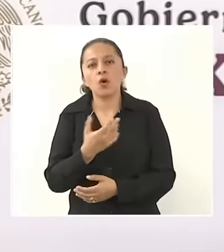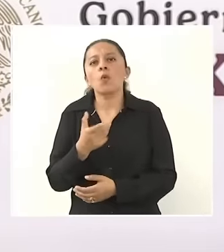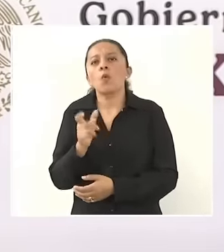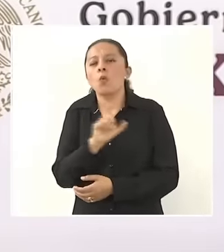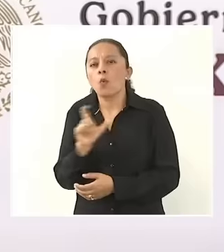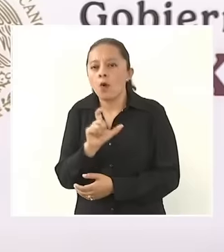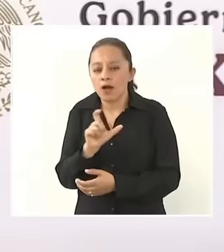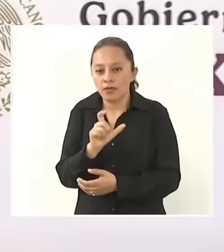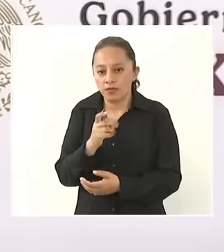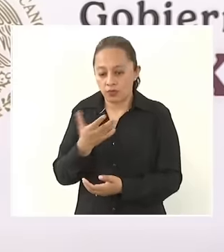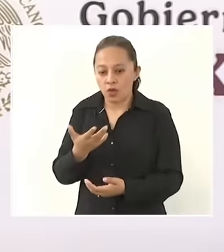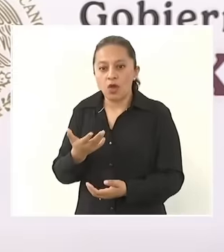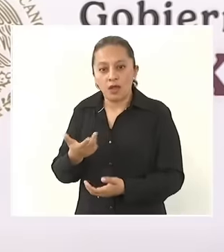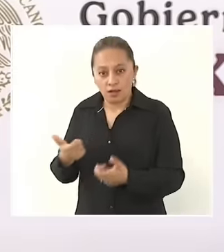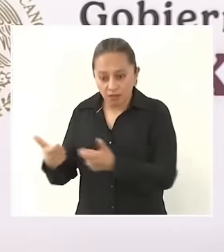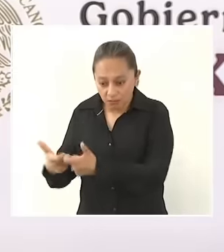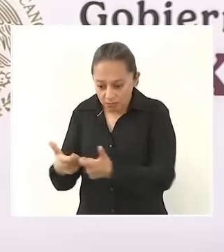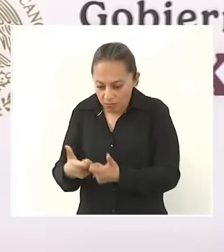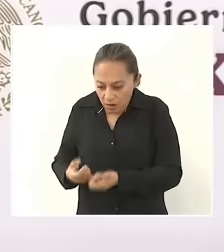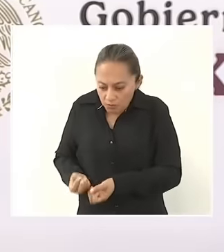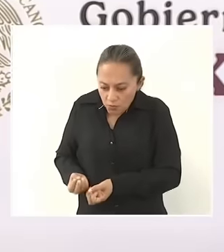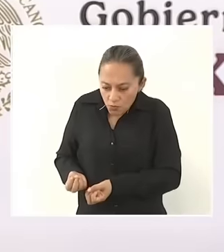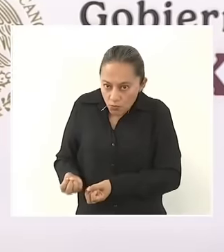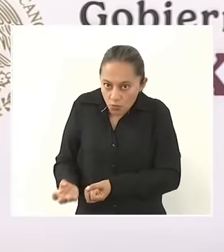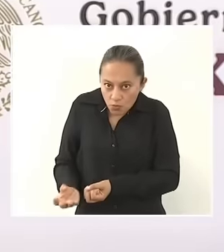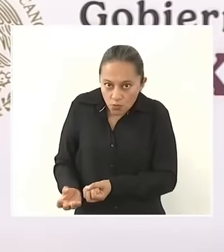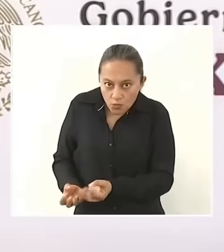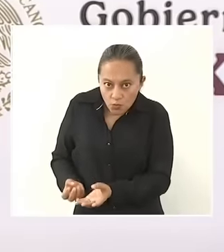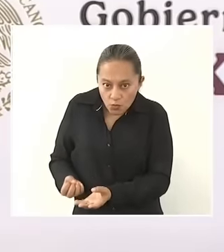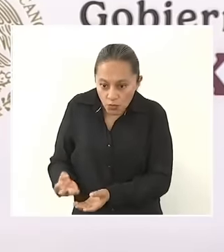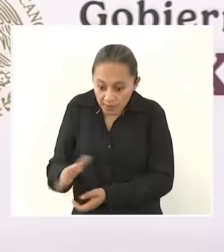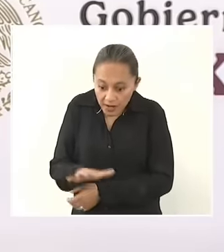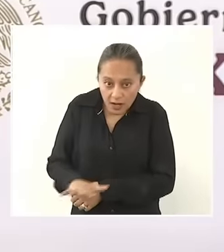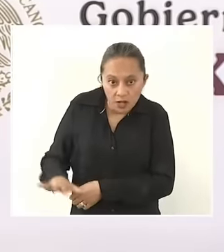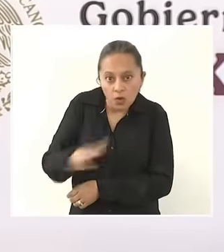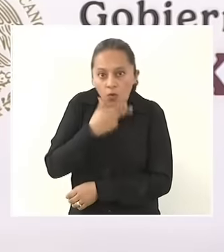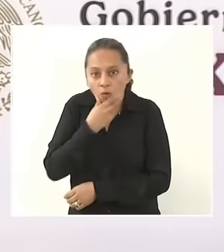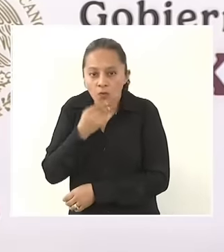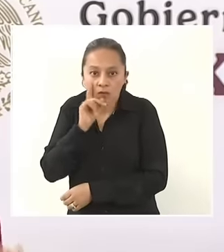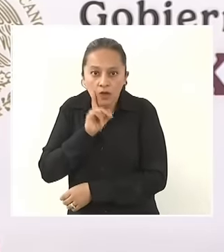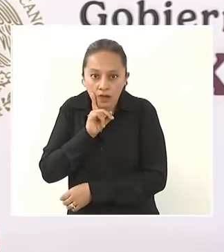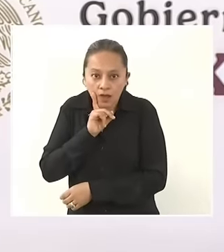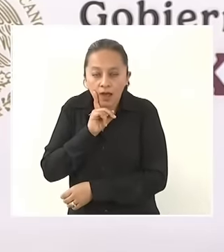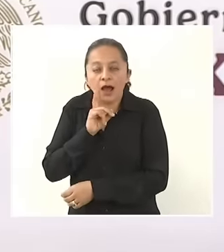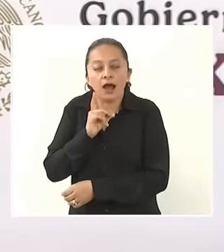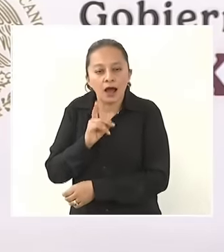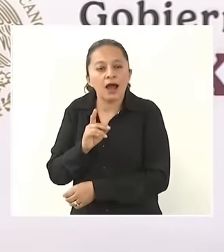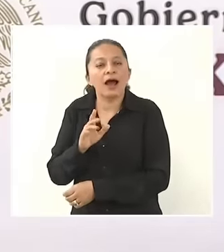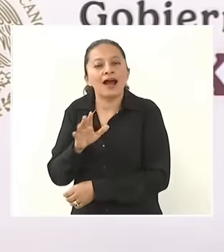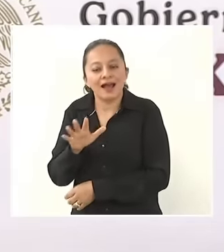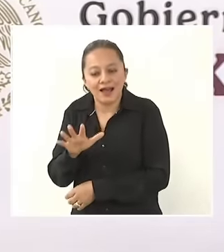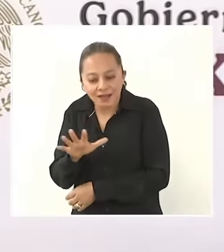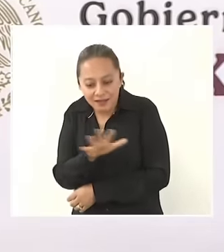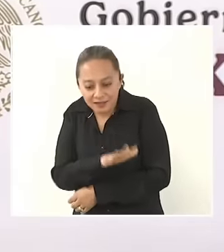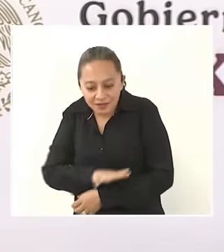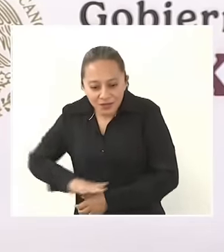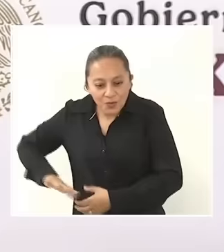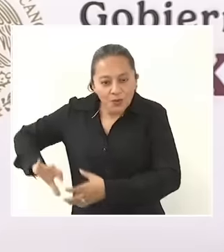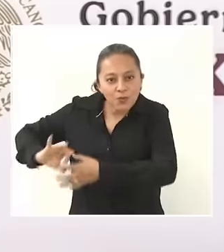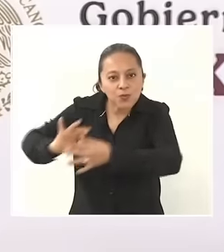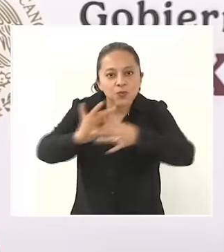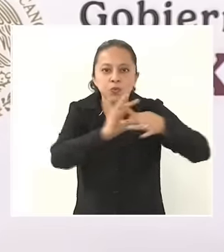riega desde abajo, cuando alcanza para todos y para todas, entonces a todo el país le va